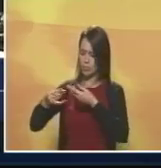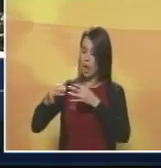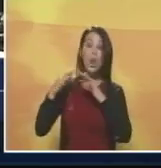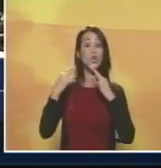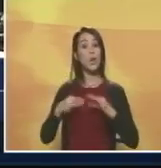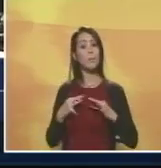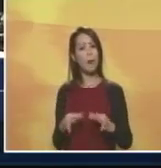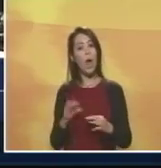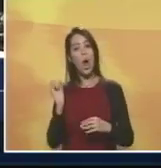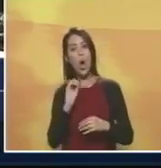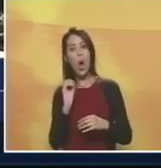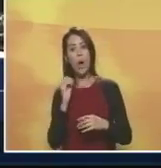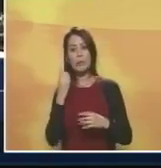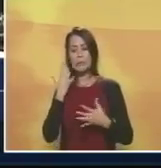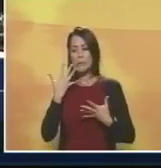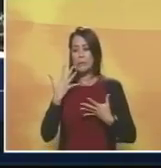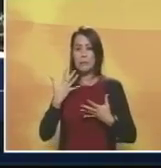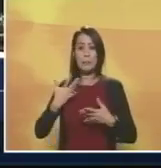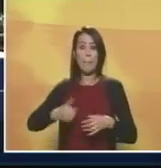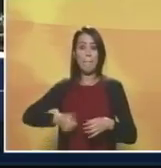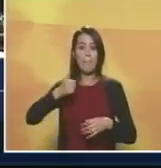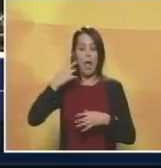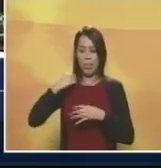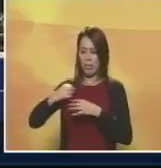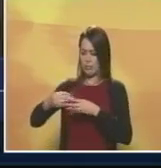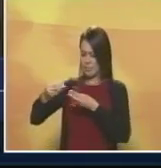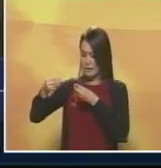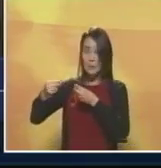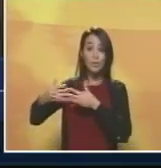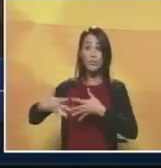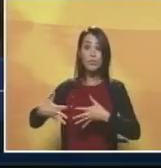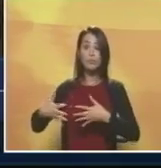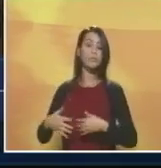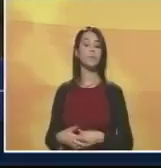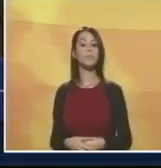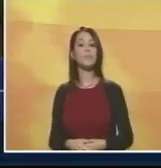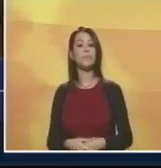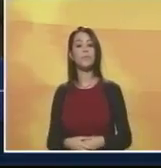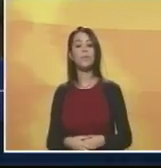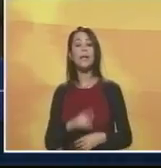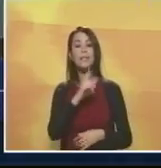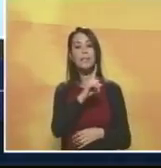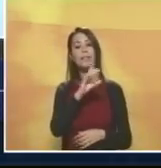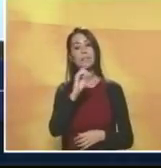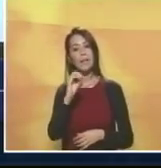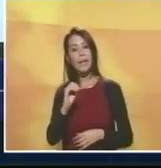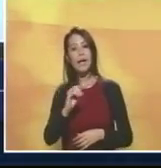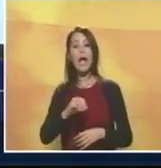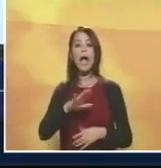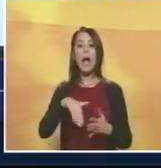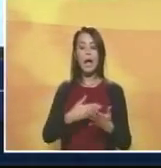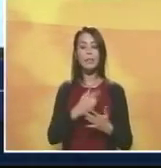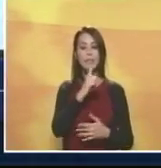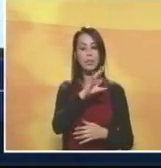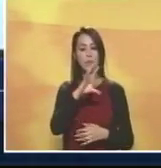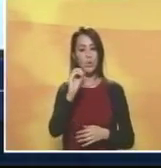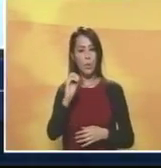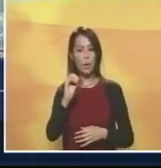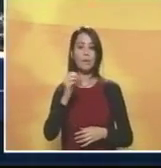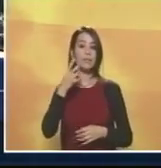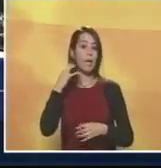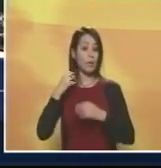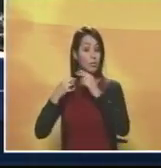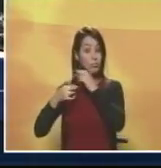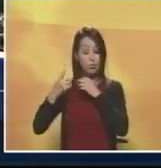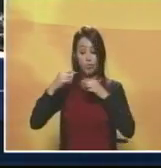la caída de cabello que está presentándose patológica. Lo normal es que una persona pueda perder de 100 a 150 cabellos por día. Sin